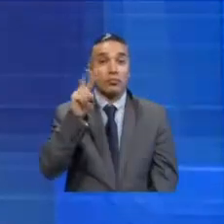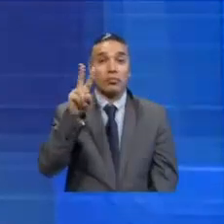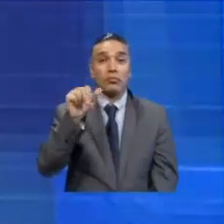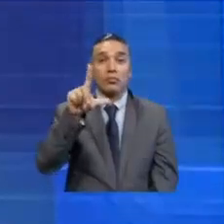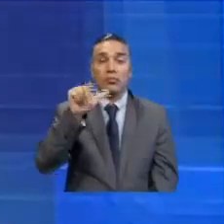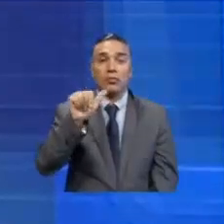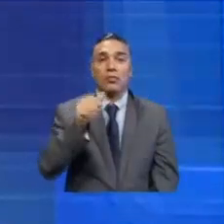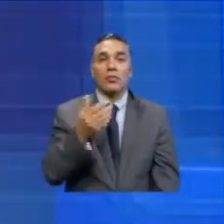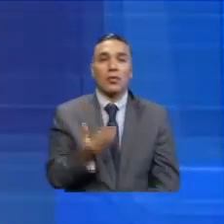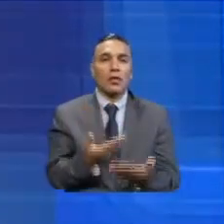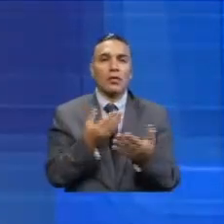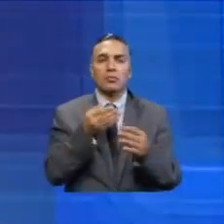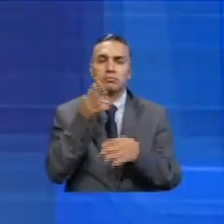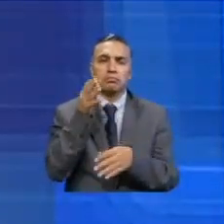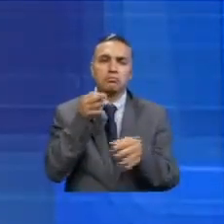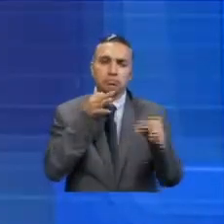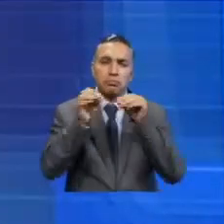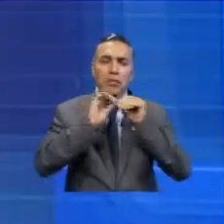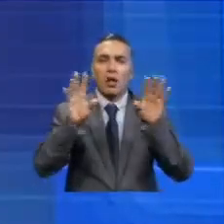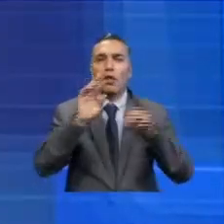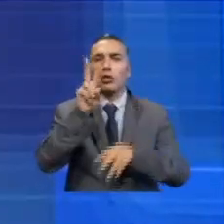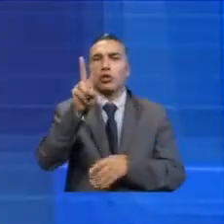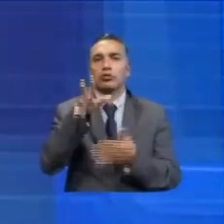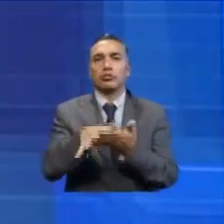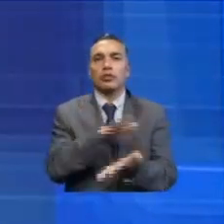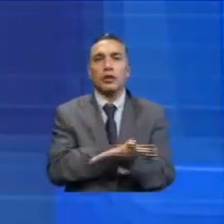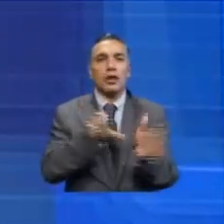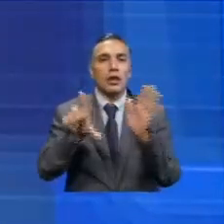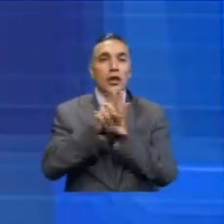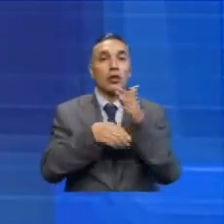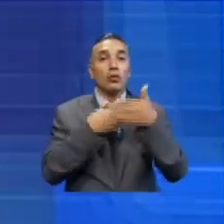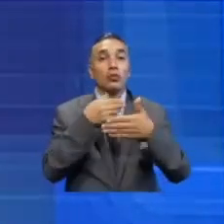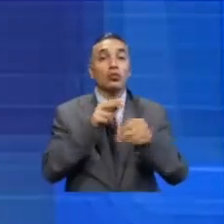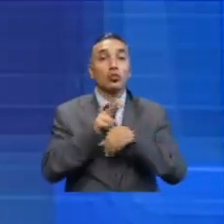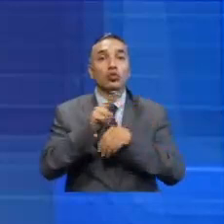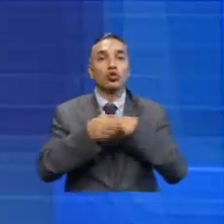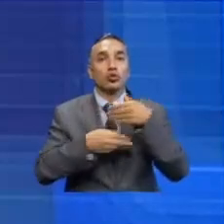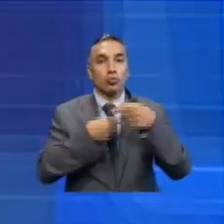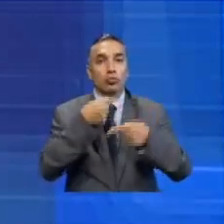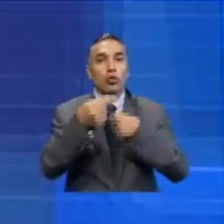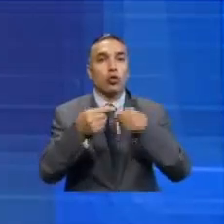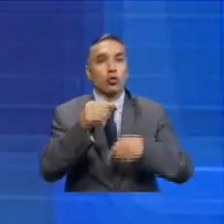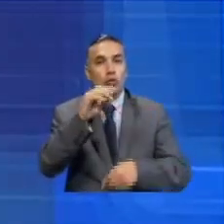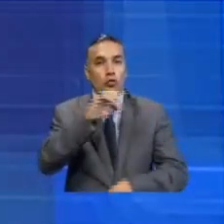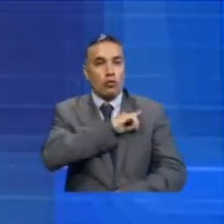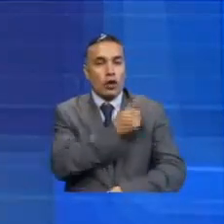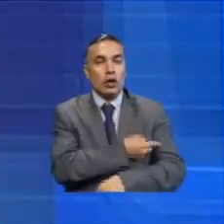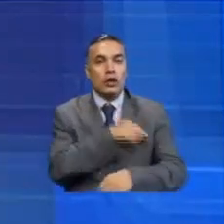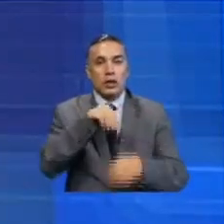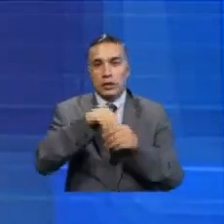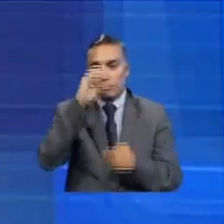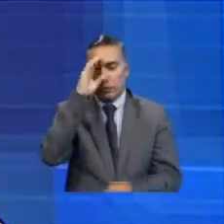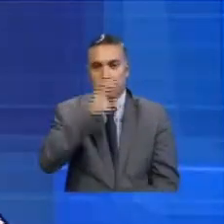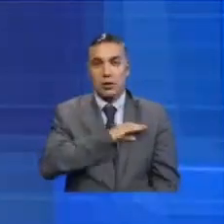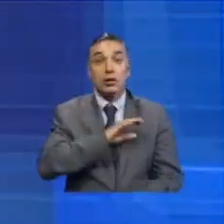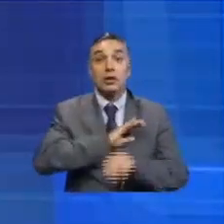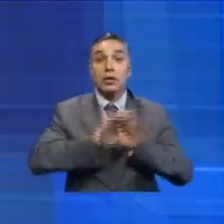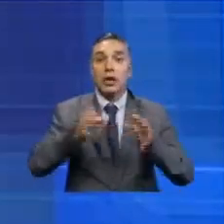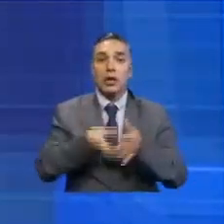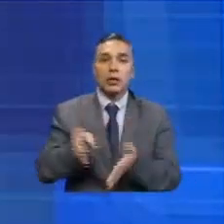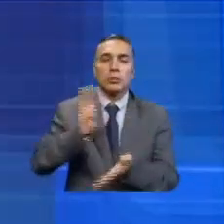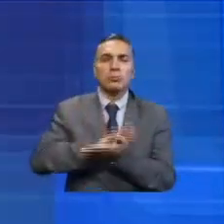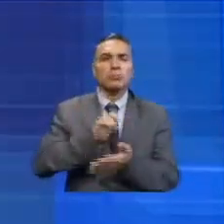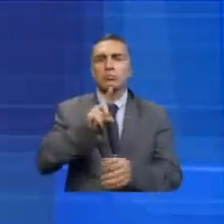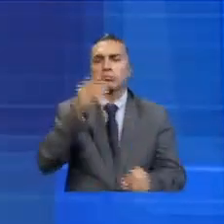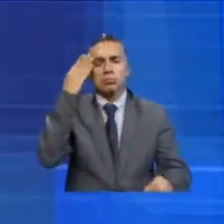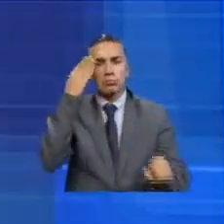Vela, presentó aportes a los dos proyectos de ley de uso progresivo de la fuerza que ya están en análisis en el Parlamento. El objetivo